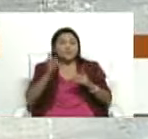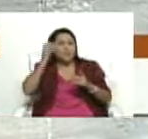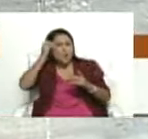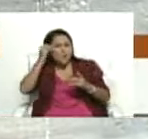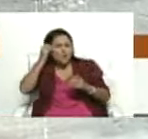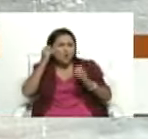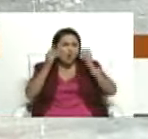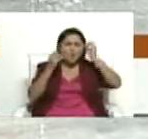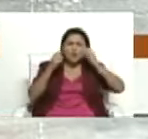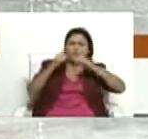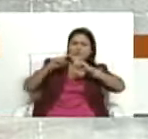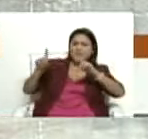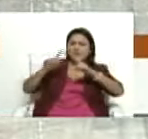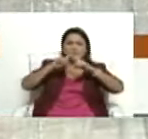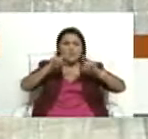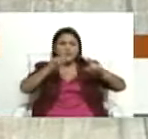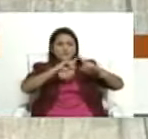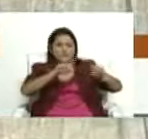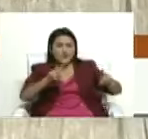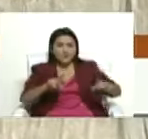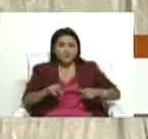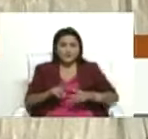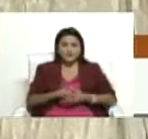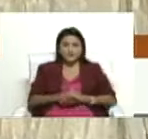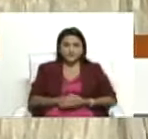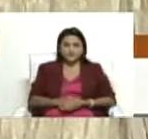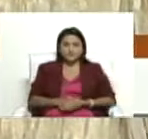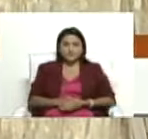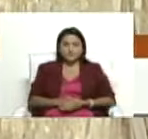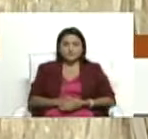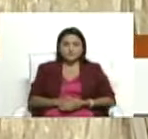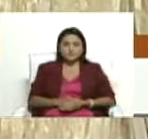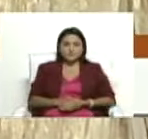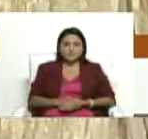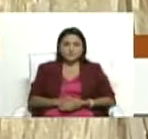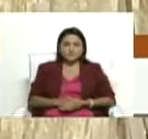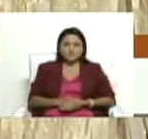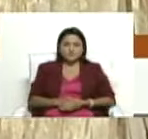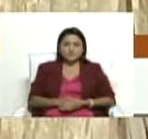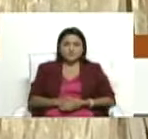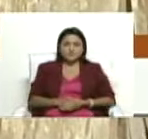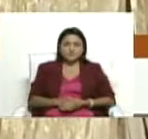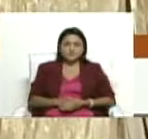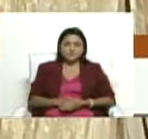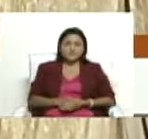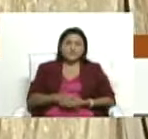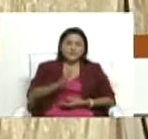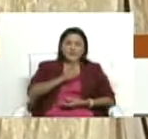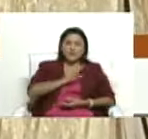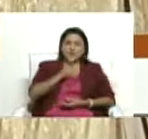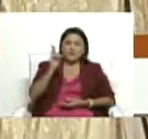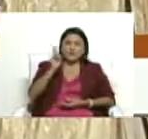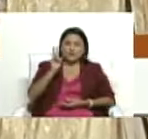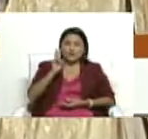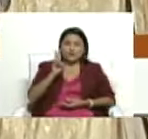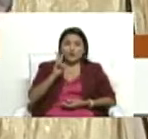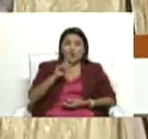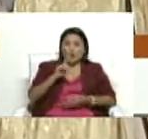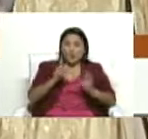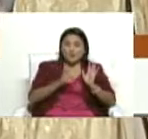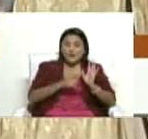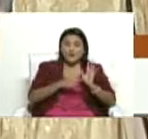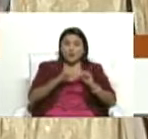ópticas, formas diferentes de abordar los aspectos de nuestra vida nacional en todos sus